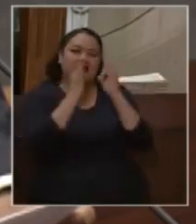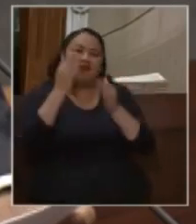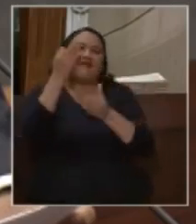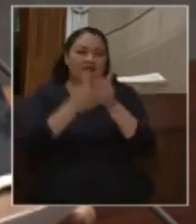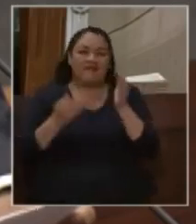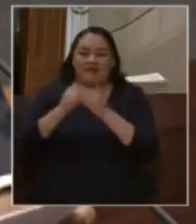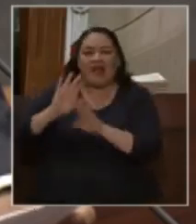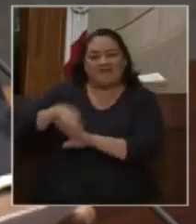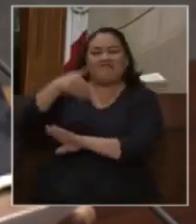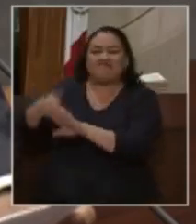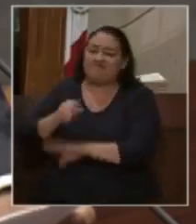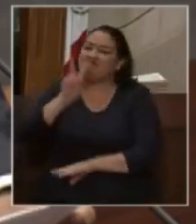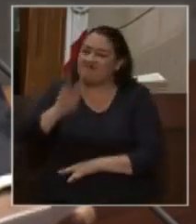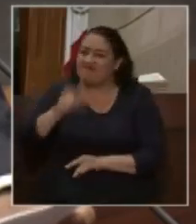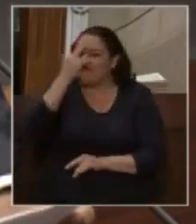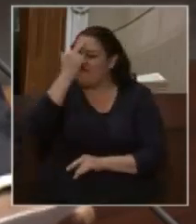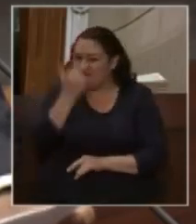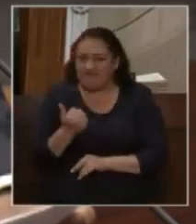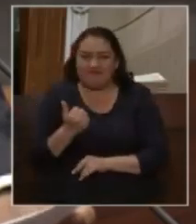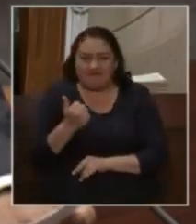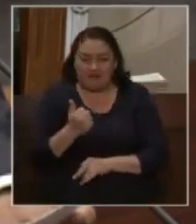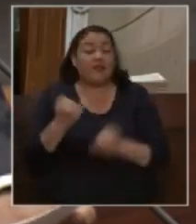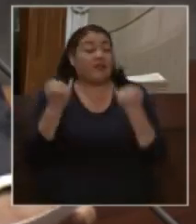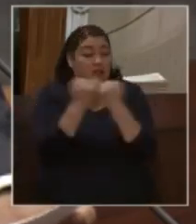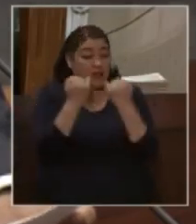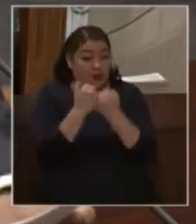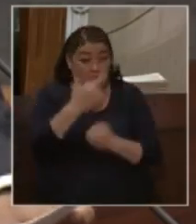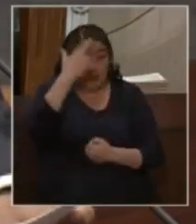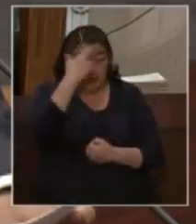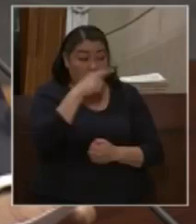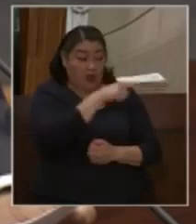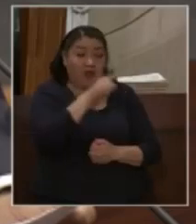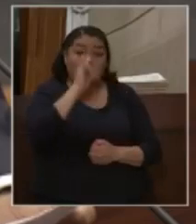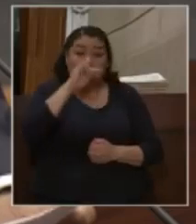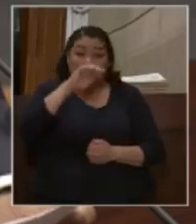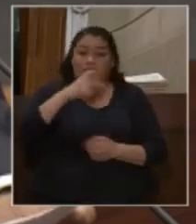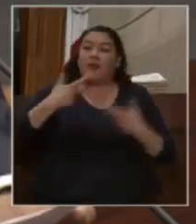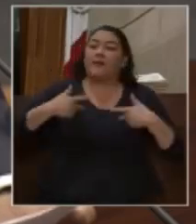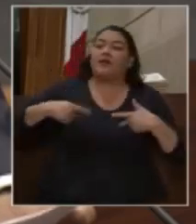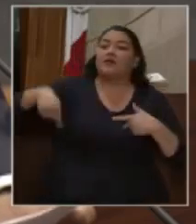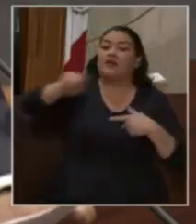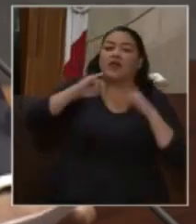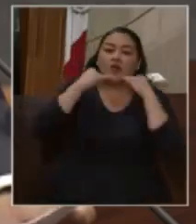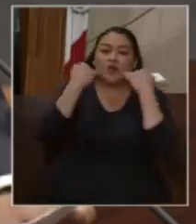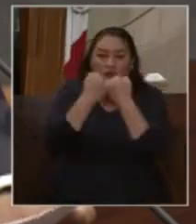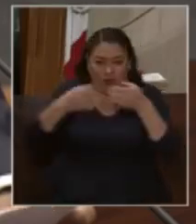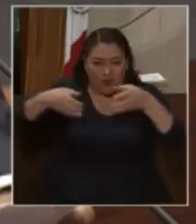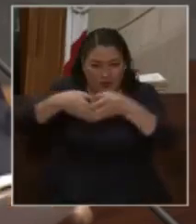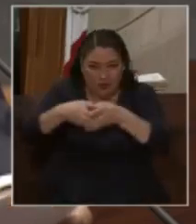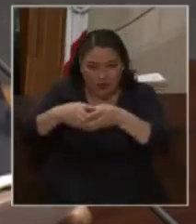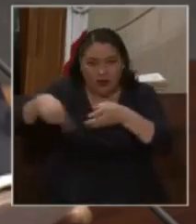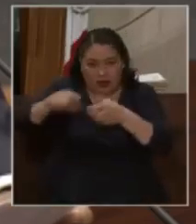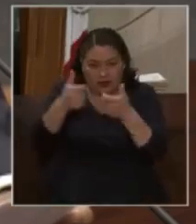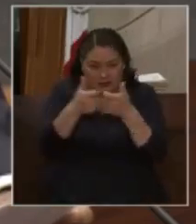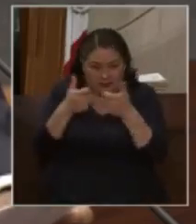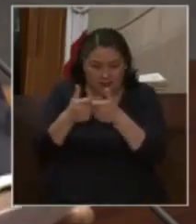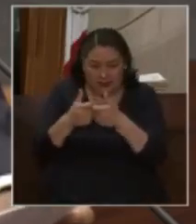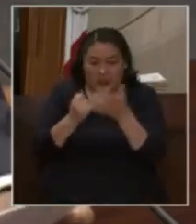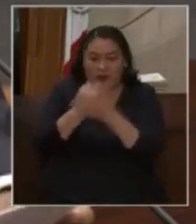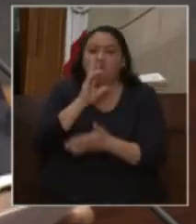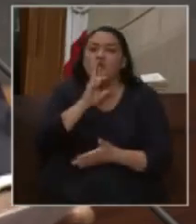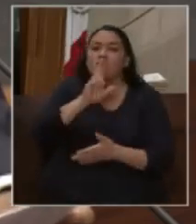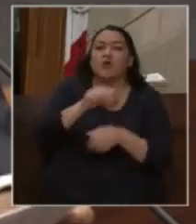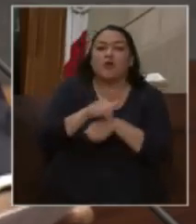perjuicio de las partes que integran el fideicomiso. Máxime que la responsable vinculó a los integrantes del comité técnico en el resolutivo quinto de la